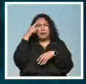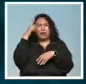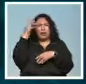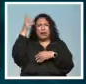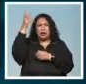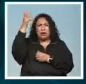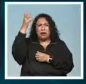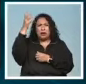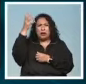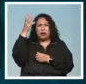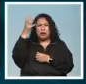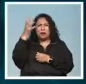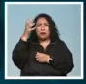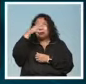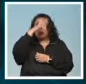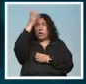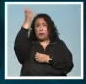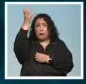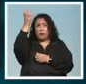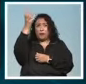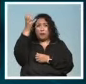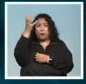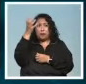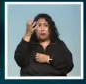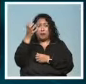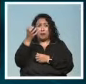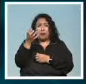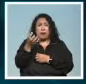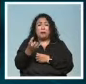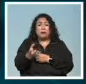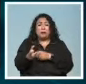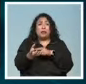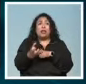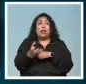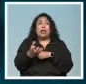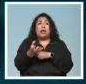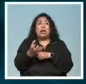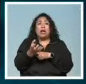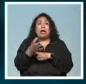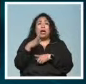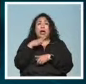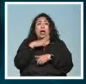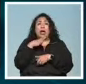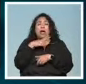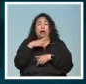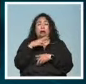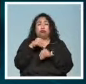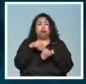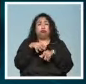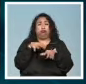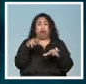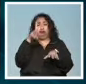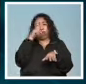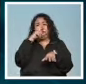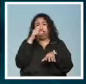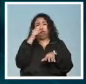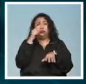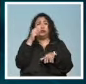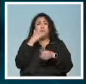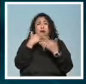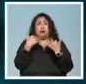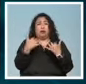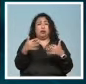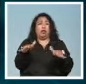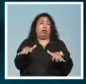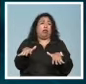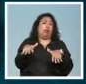bajara, descendiera del cielo con una trampa, y en ese momento suelta una remora, apesta tanto que todo el público se